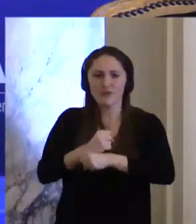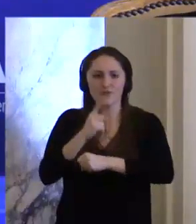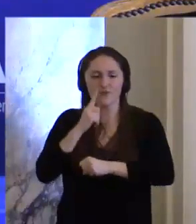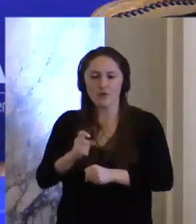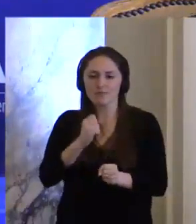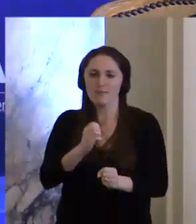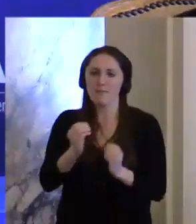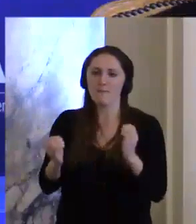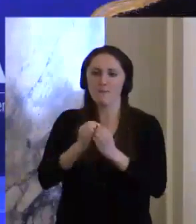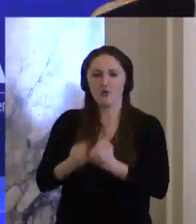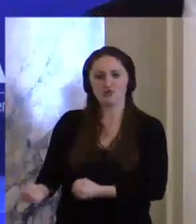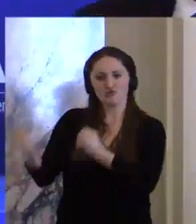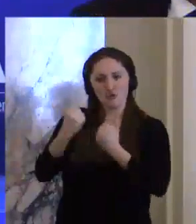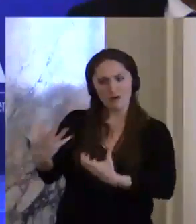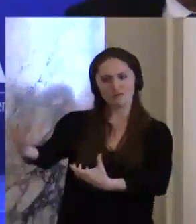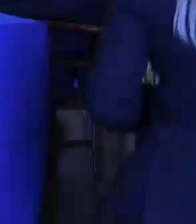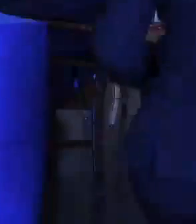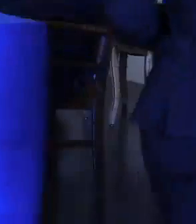Thank you.